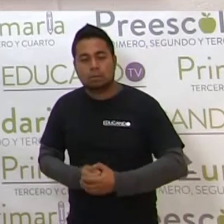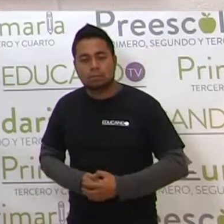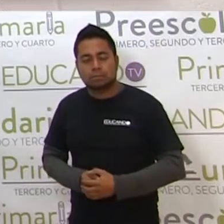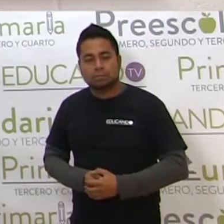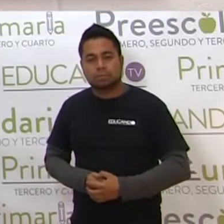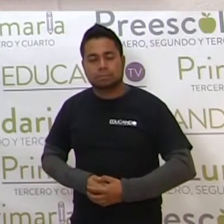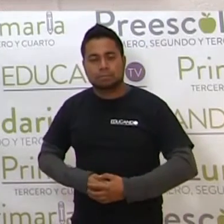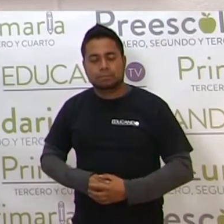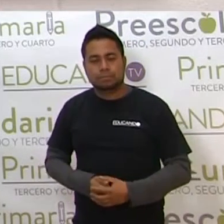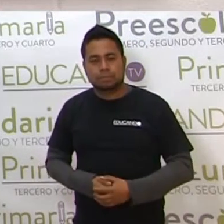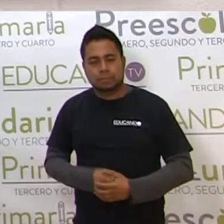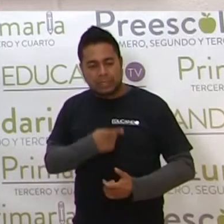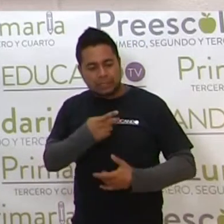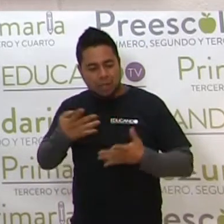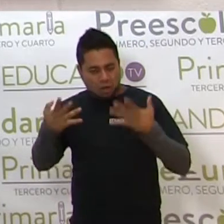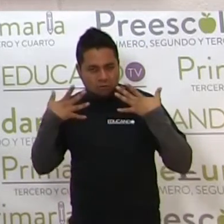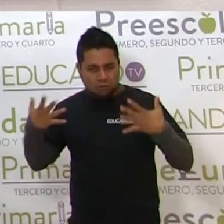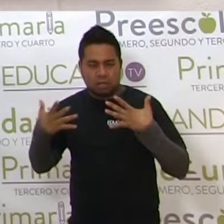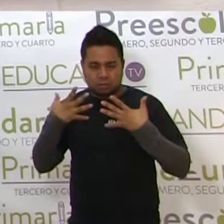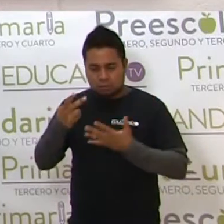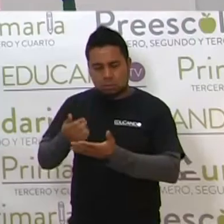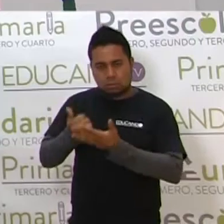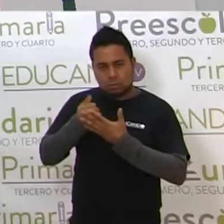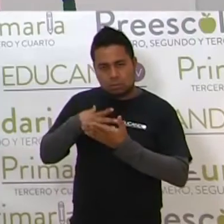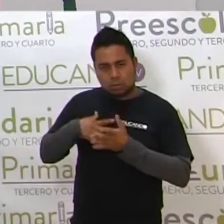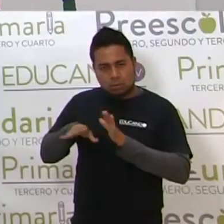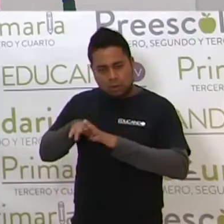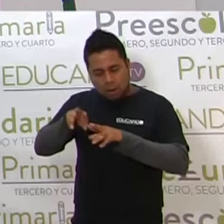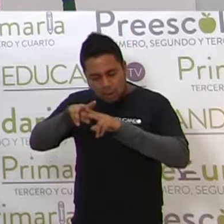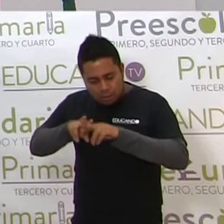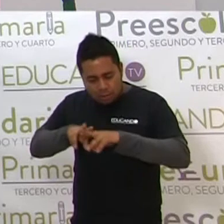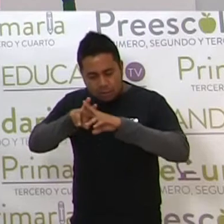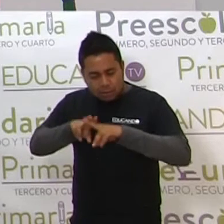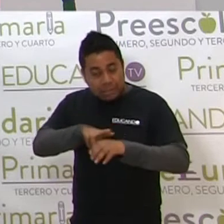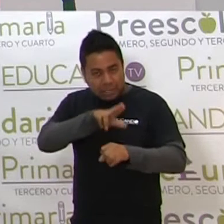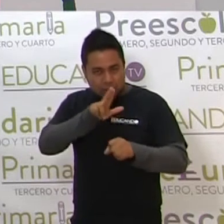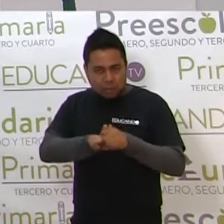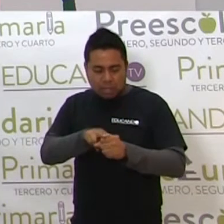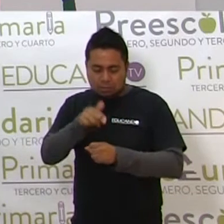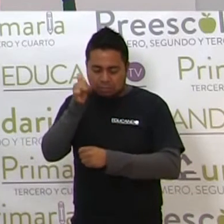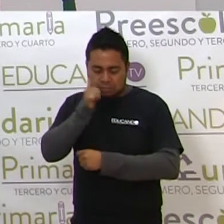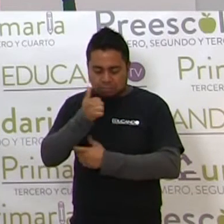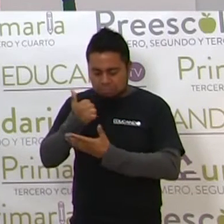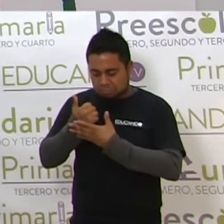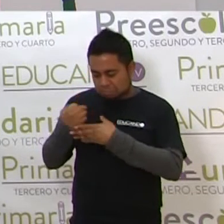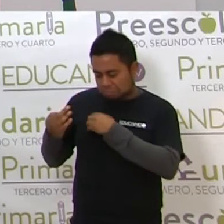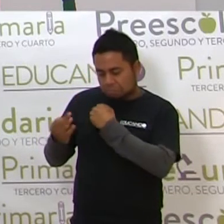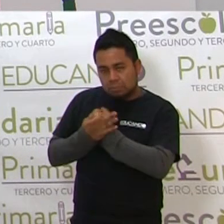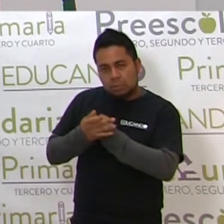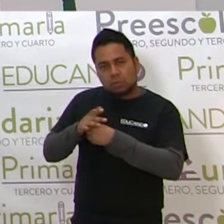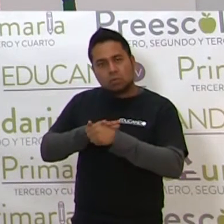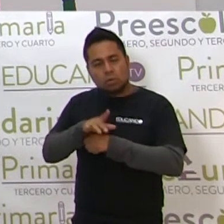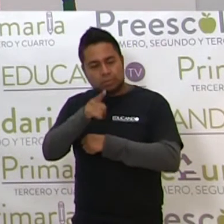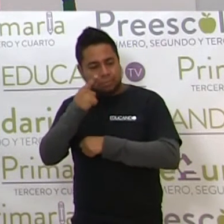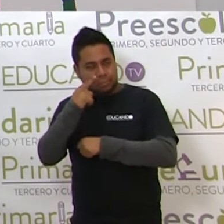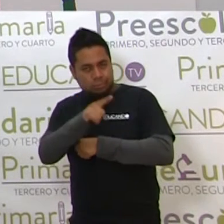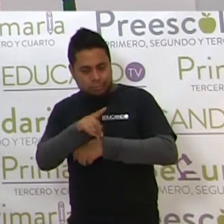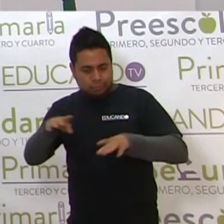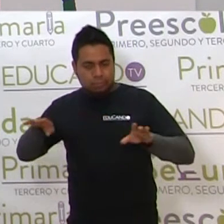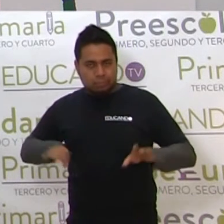no es tan caluroso yo creo que las fibras naturales siempre son muy buenas Cuál sería la